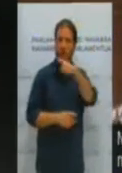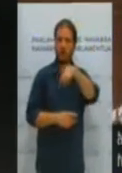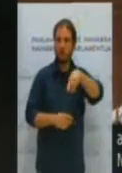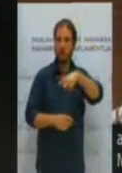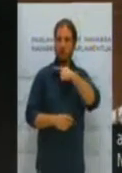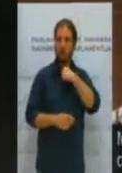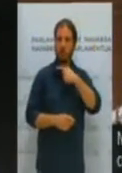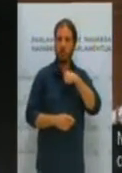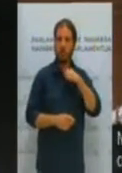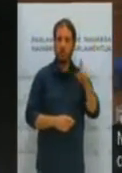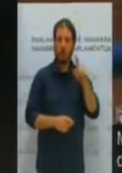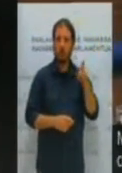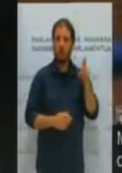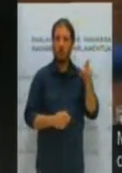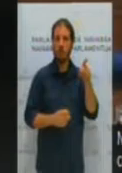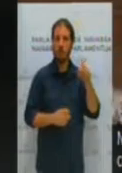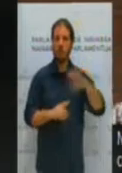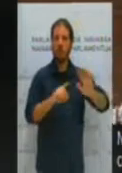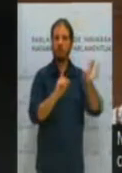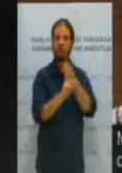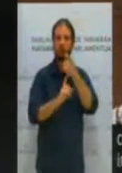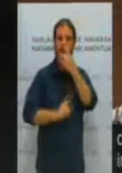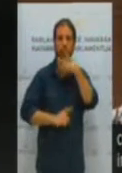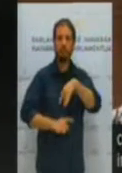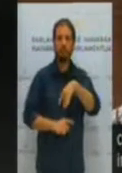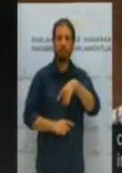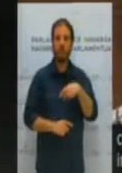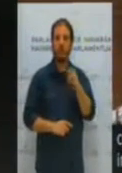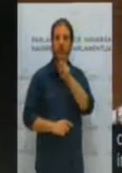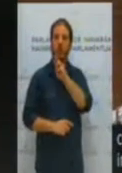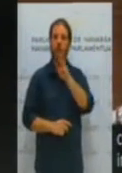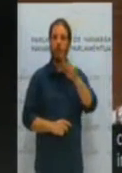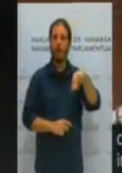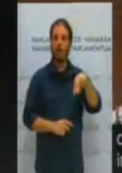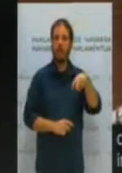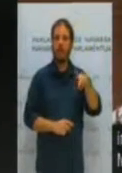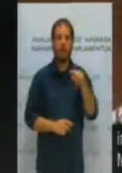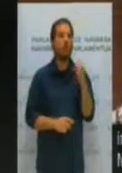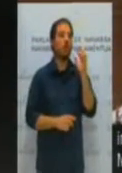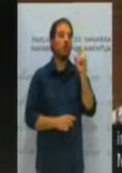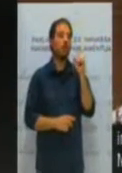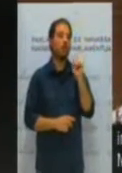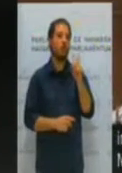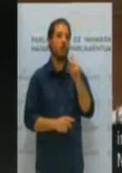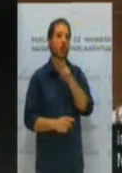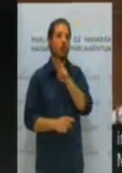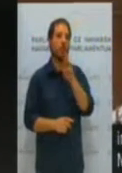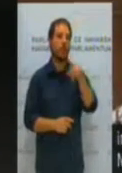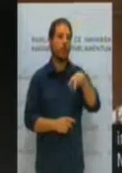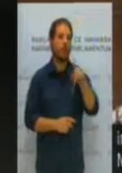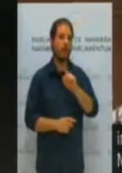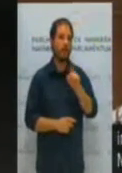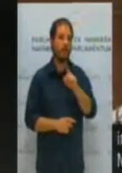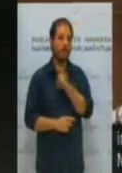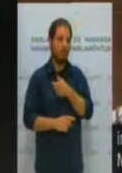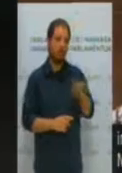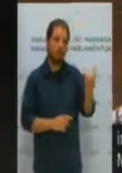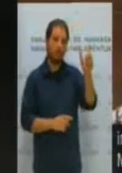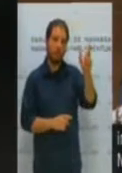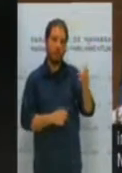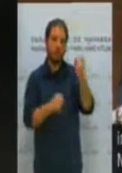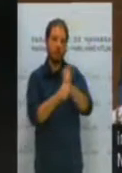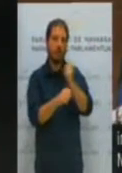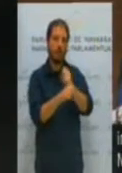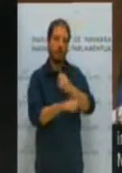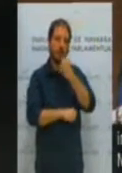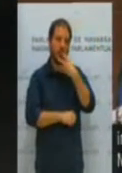de las intervenciones. Y eso ya no es mérito solo de Unión del Pueblo Navarro, por supuesto, sino sobre todo es mérito de quien ha ejercido este papel durante